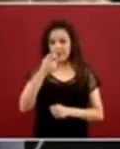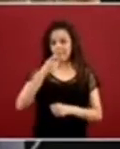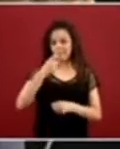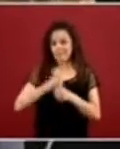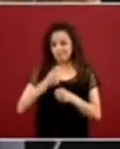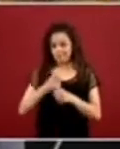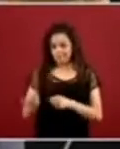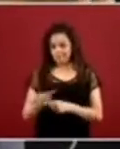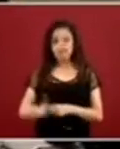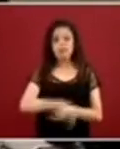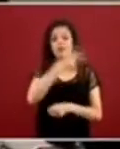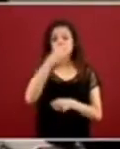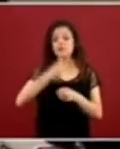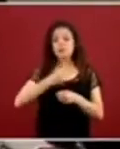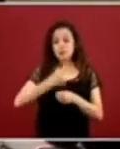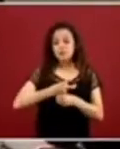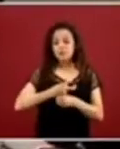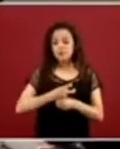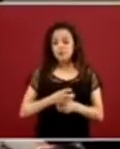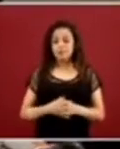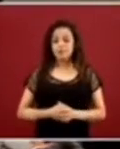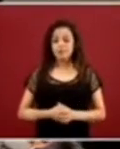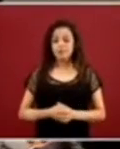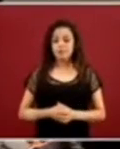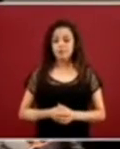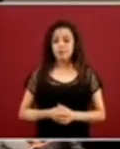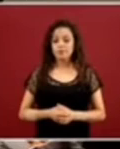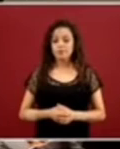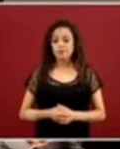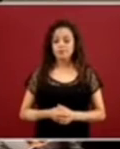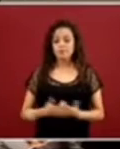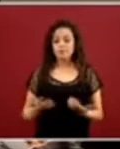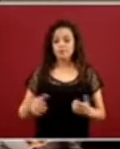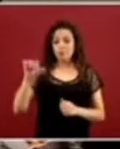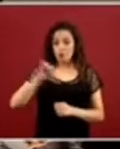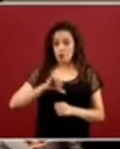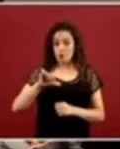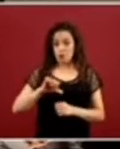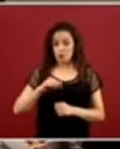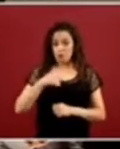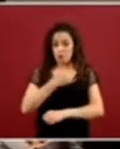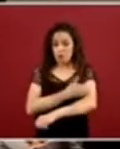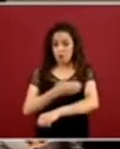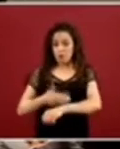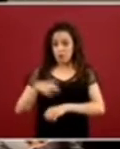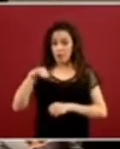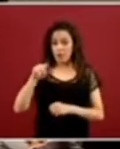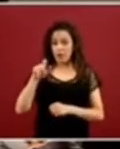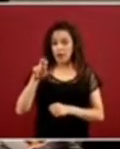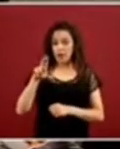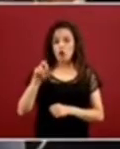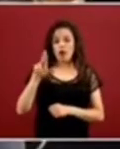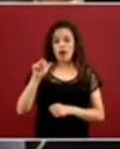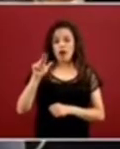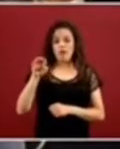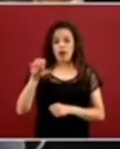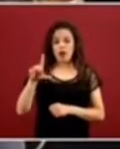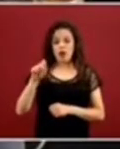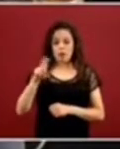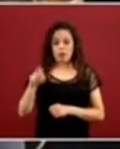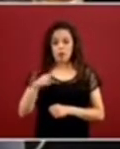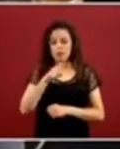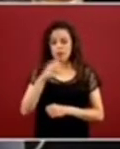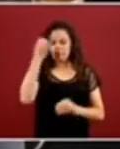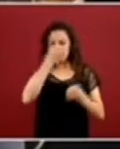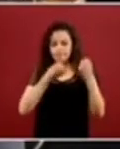las otras? Sí, por favor. Hoy uno de nuestros compañeros en Milenio, Rafael López, analizó las cifras que nos han estado dando día con